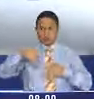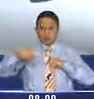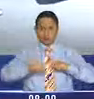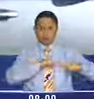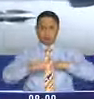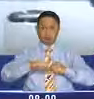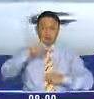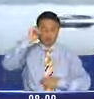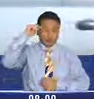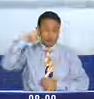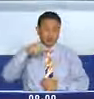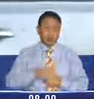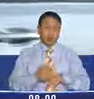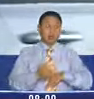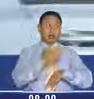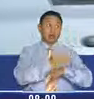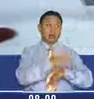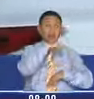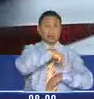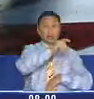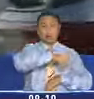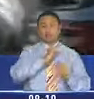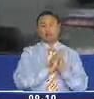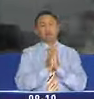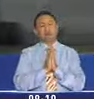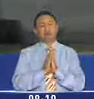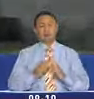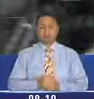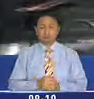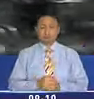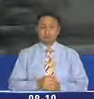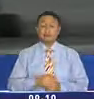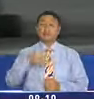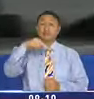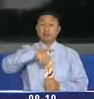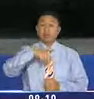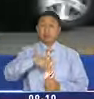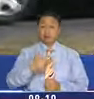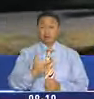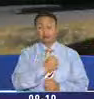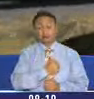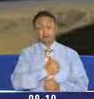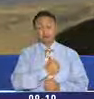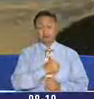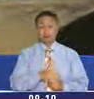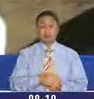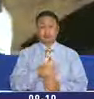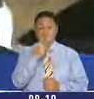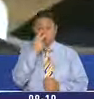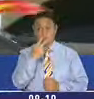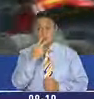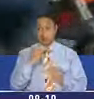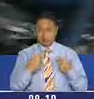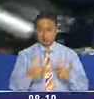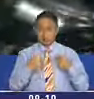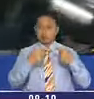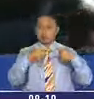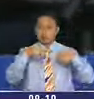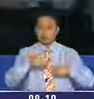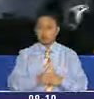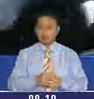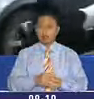punto. Recordemos que ha sido un pedido de los vecinos. En este lugar es precisamente donde lamentablemente se ve cotidianamente cómo